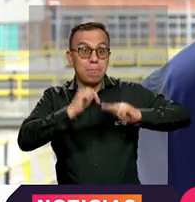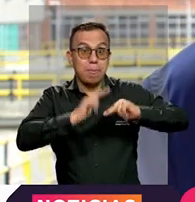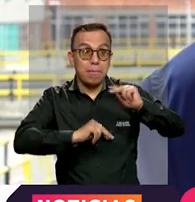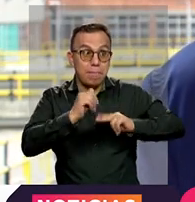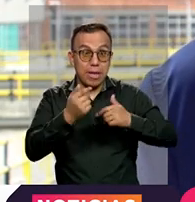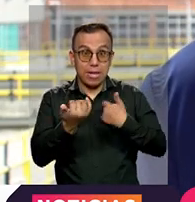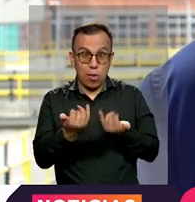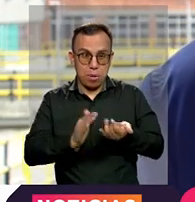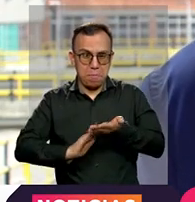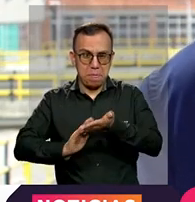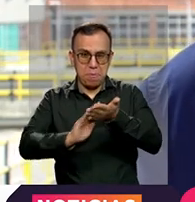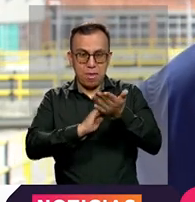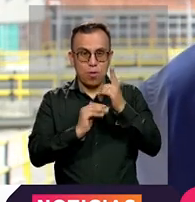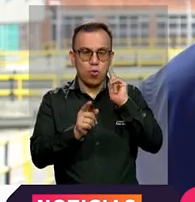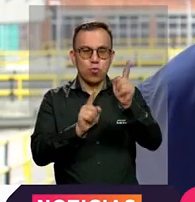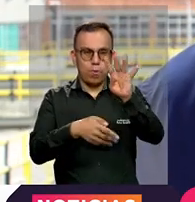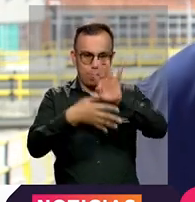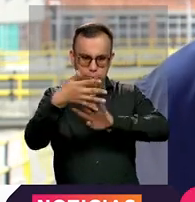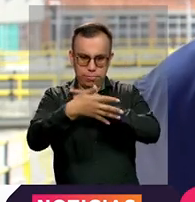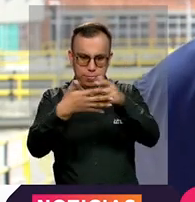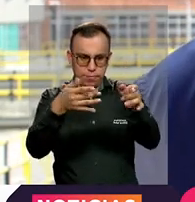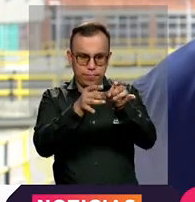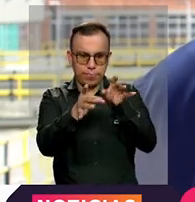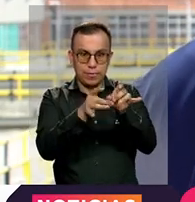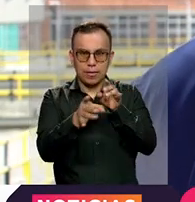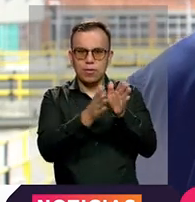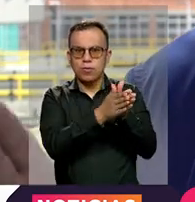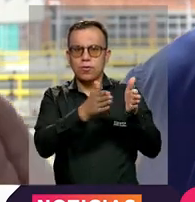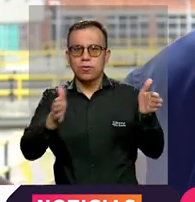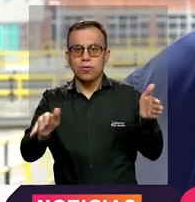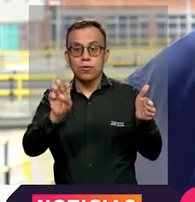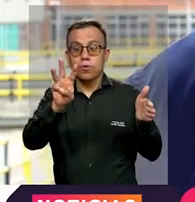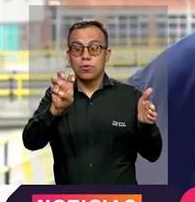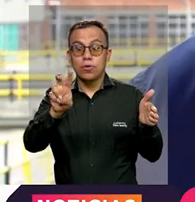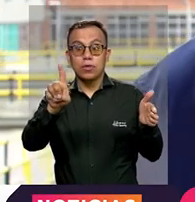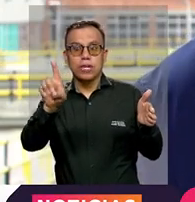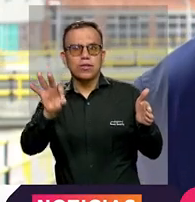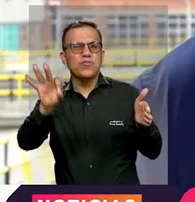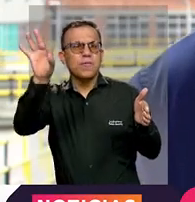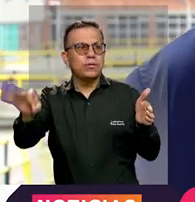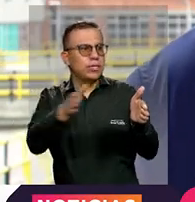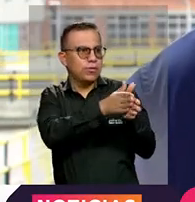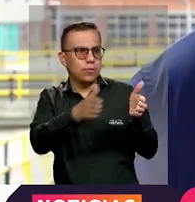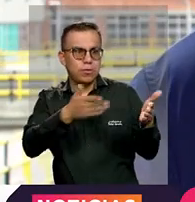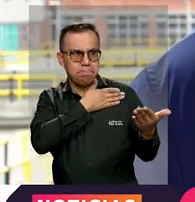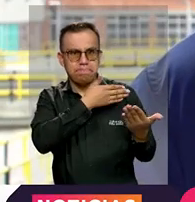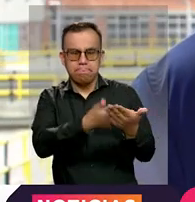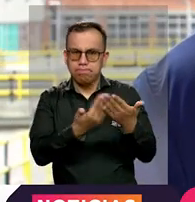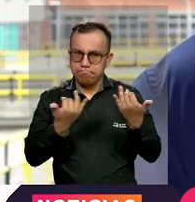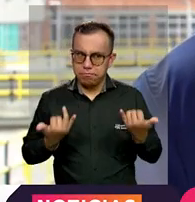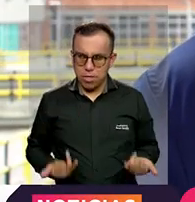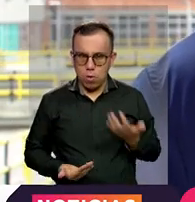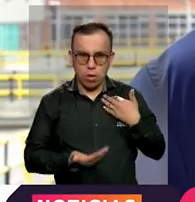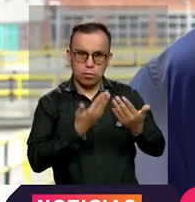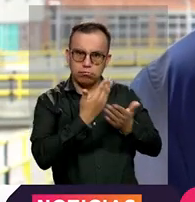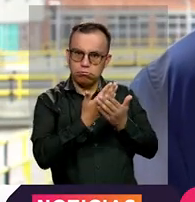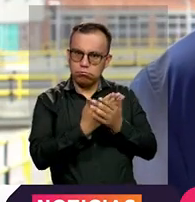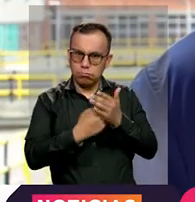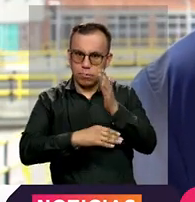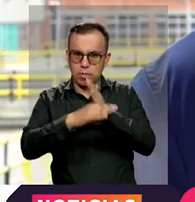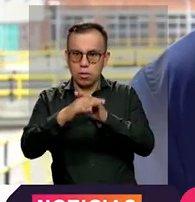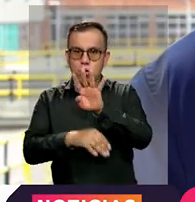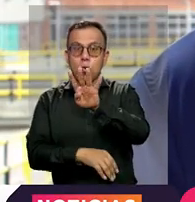este momento, de acuerdo al cronograma, debía llevar un nivel de avance del 81% y solo se está reportando